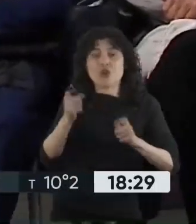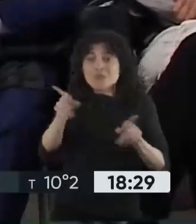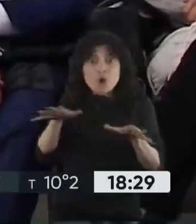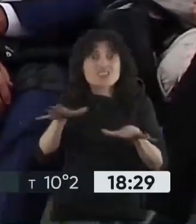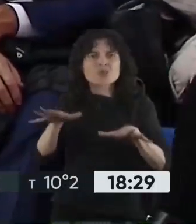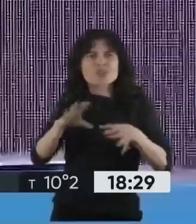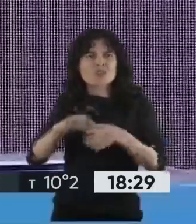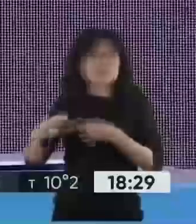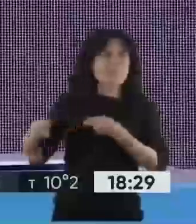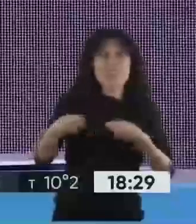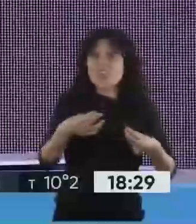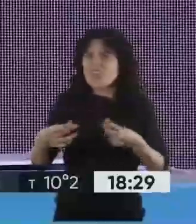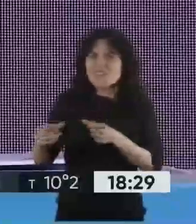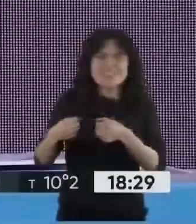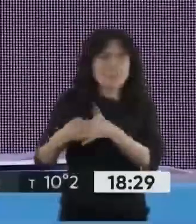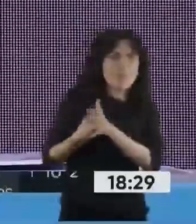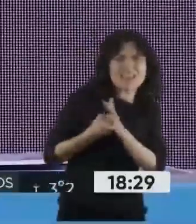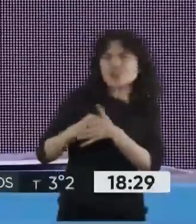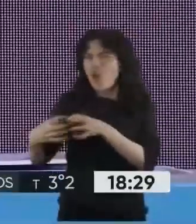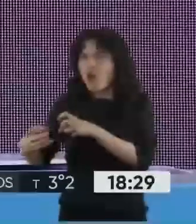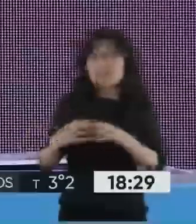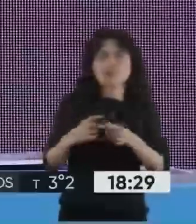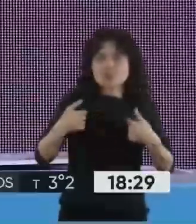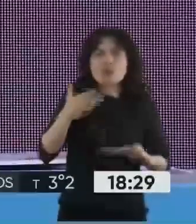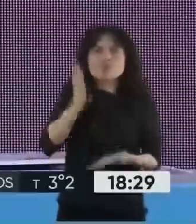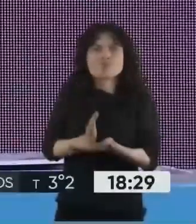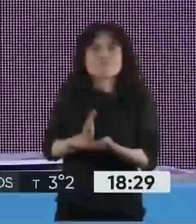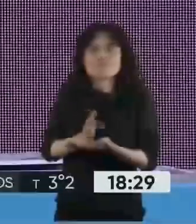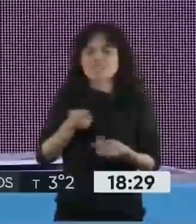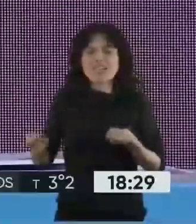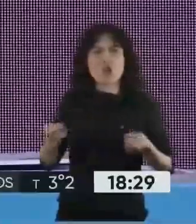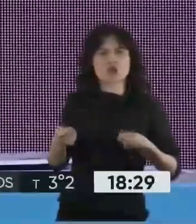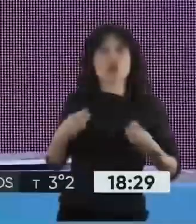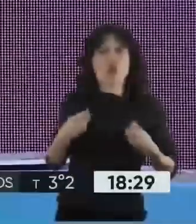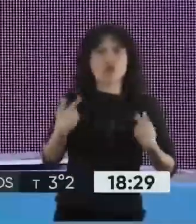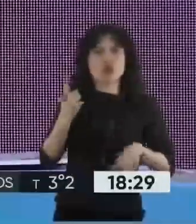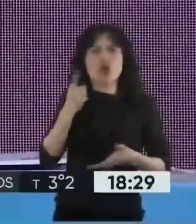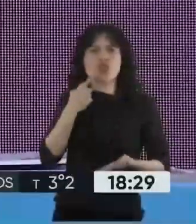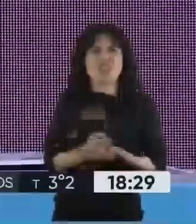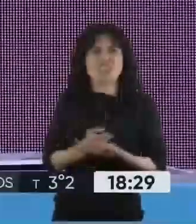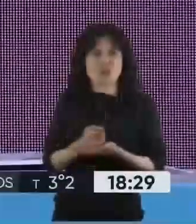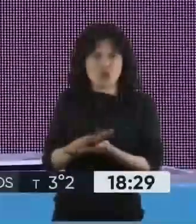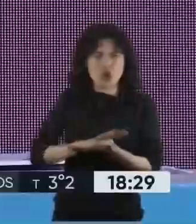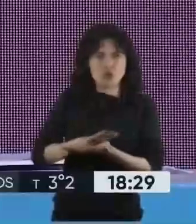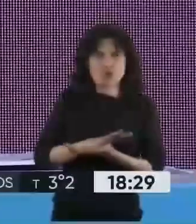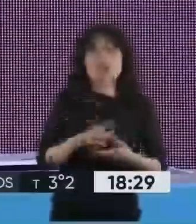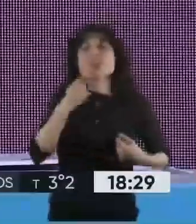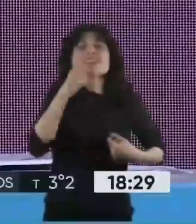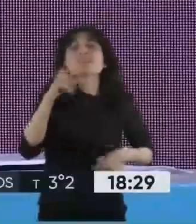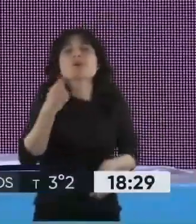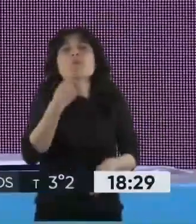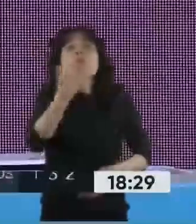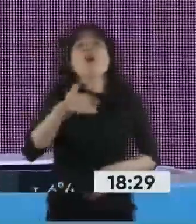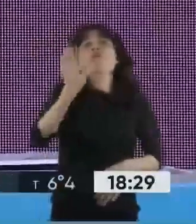en favor de las grandes mayorías. Porque yo digo, el que quiera gobernar la Argentina sin tensiones